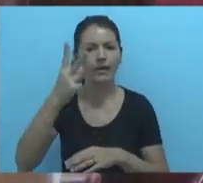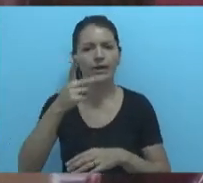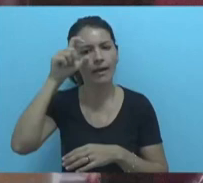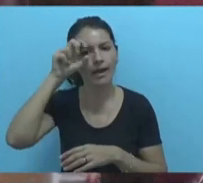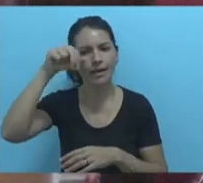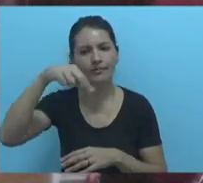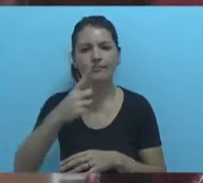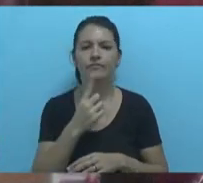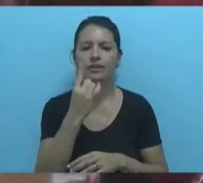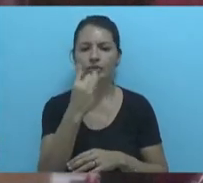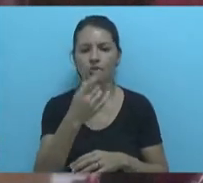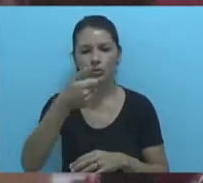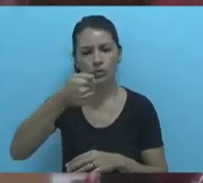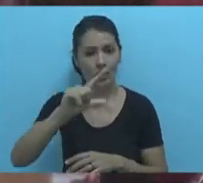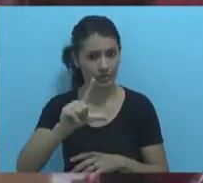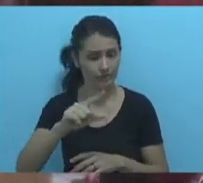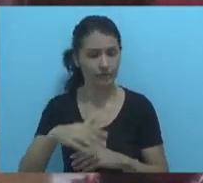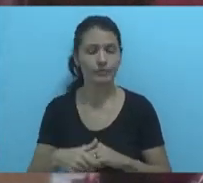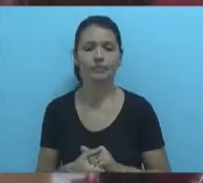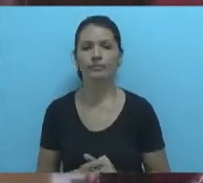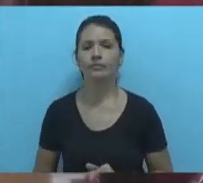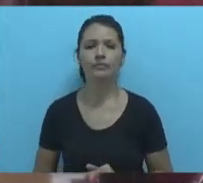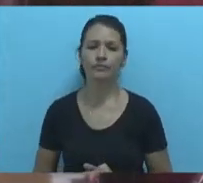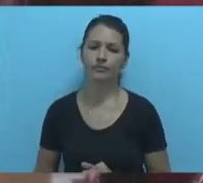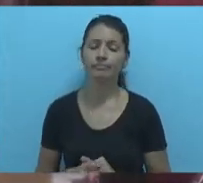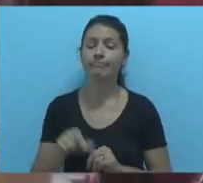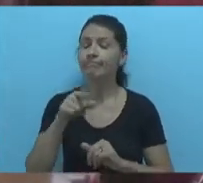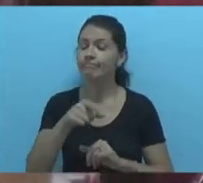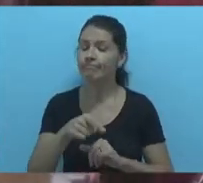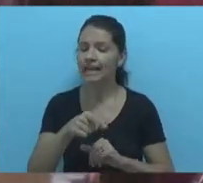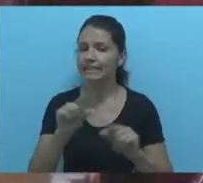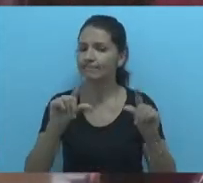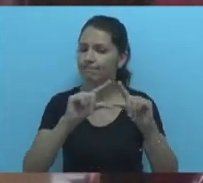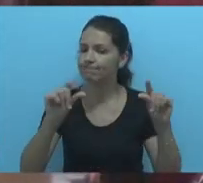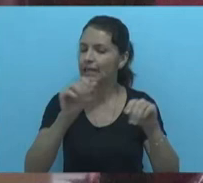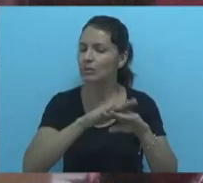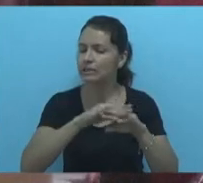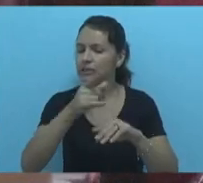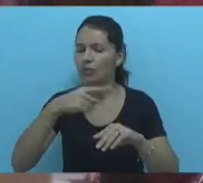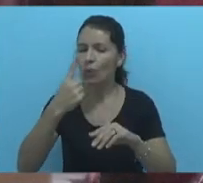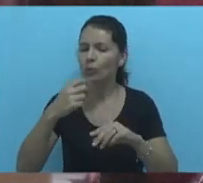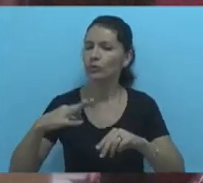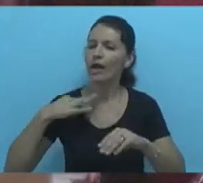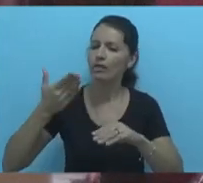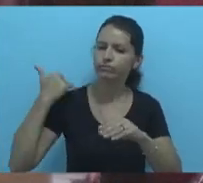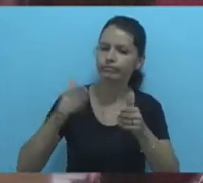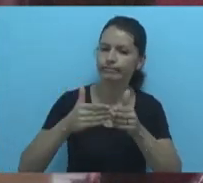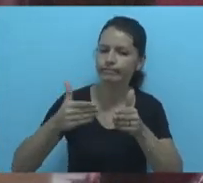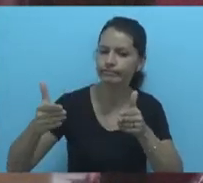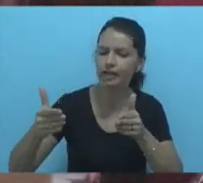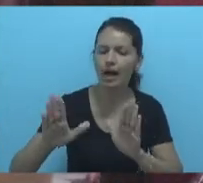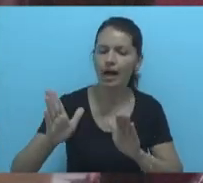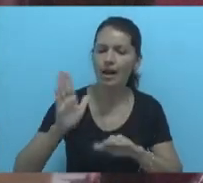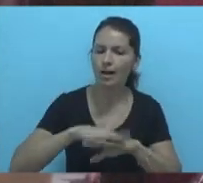querella de la familia. Por lo tanto, ese es el ámbito en que se ha trabajado todo el año. Nosotros hemos